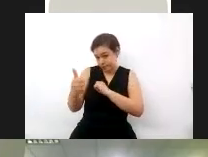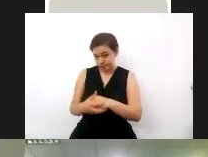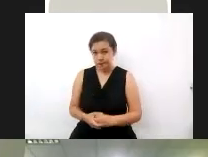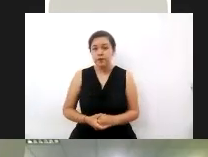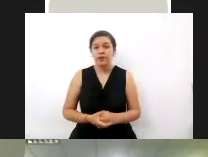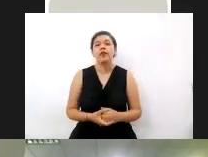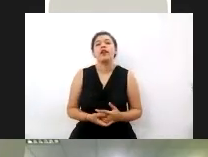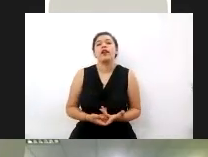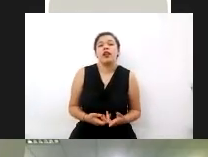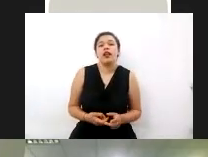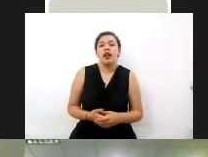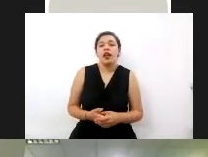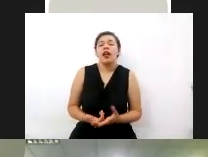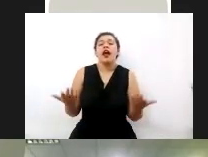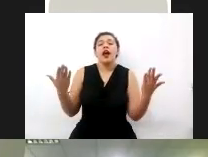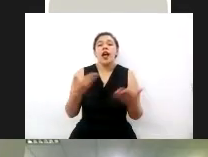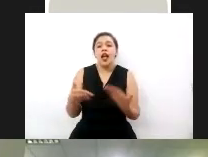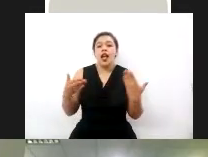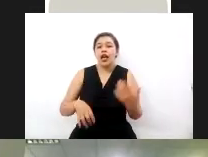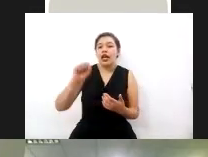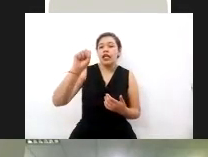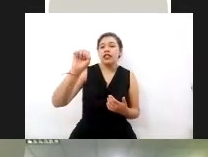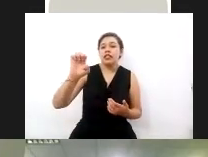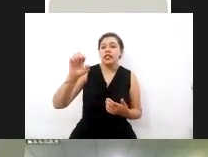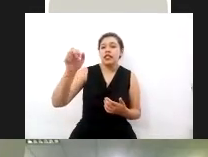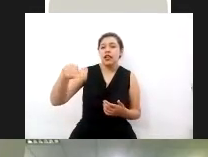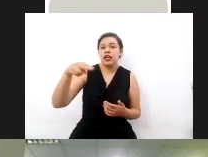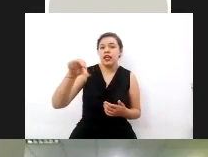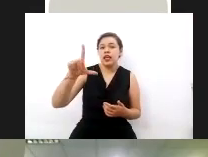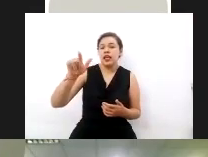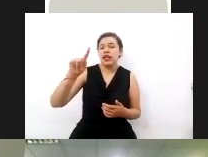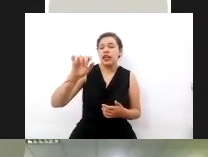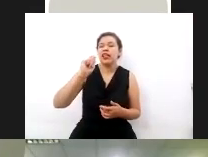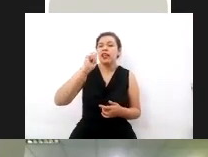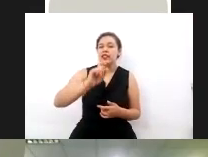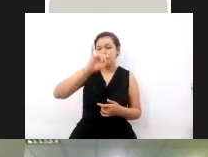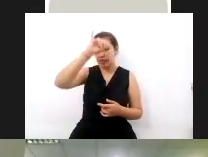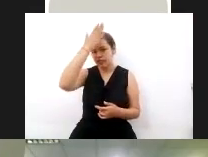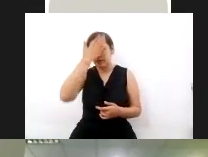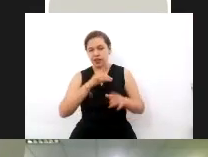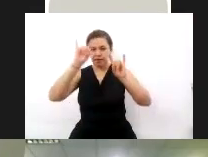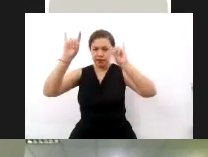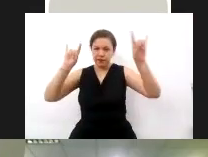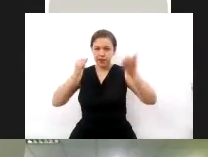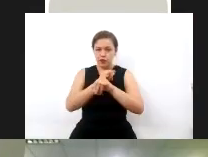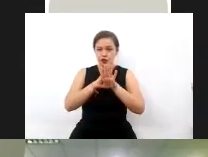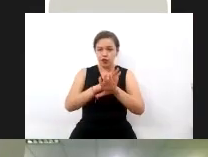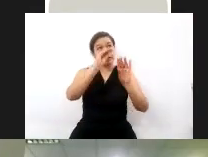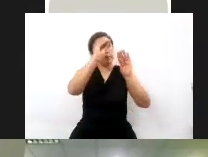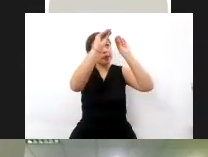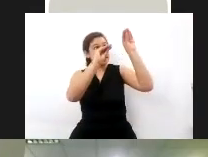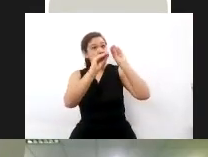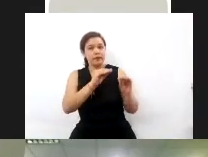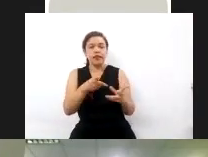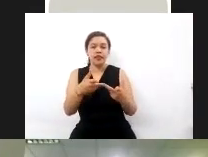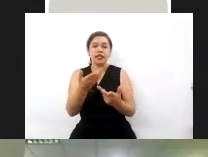Y bueno, entramos a la parte de la señalética, que como les decía, pues es material informativo. Este tipo de material tiene que estar en las